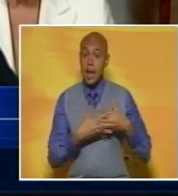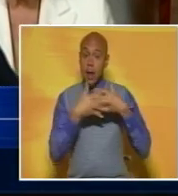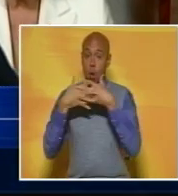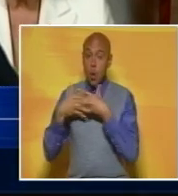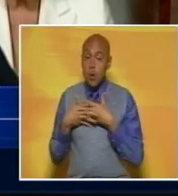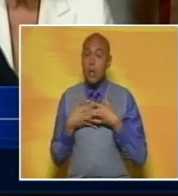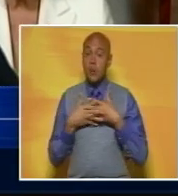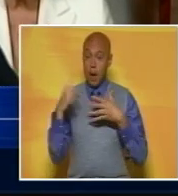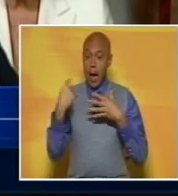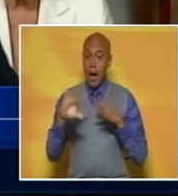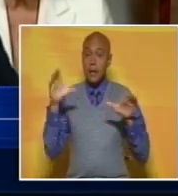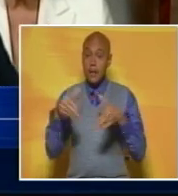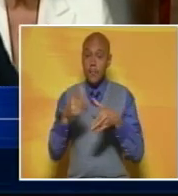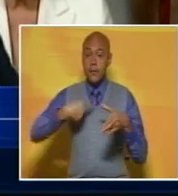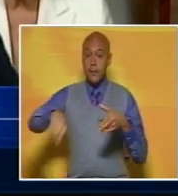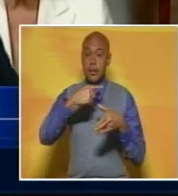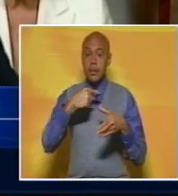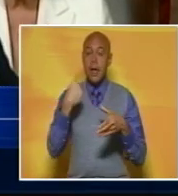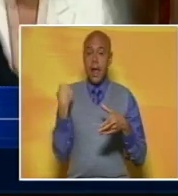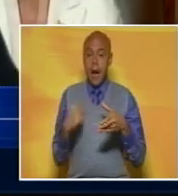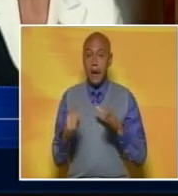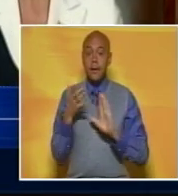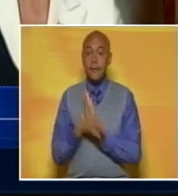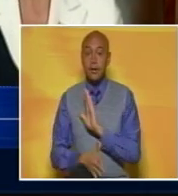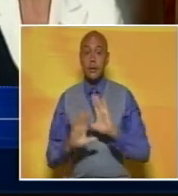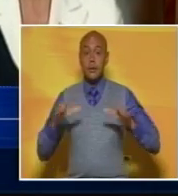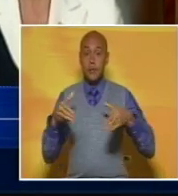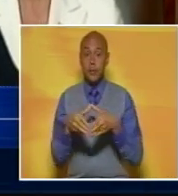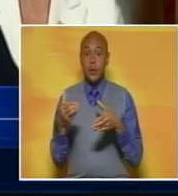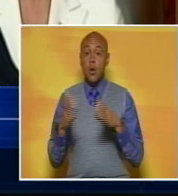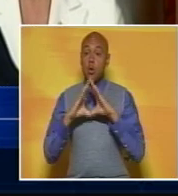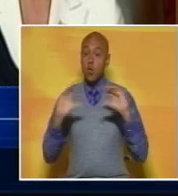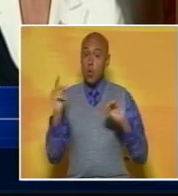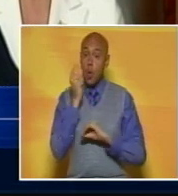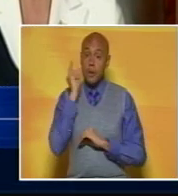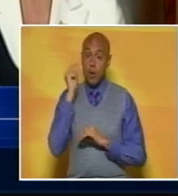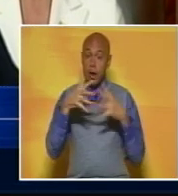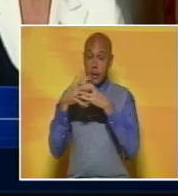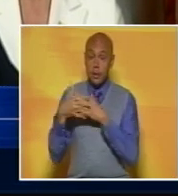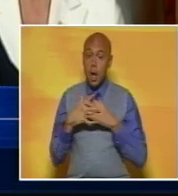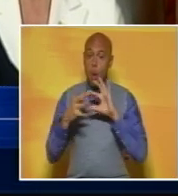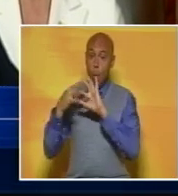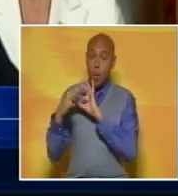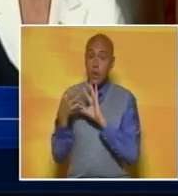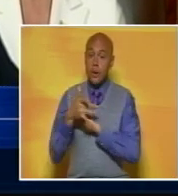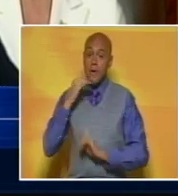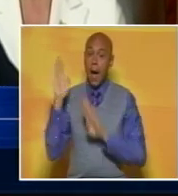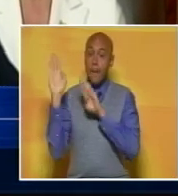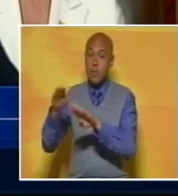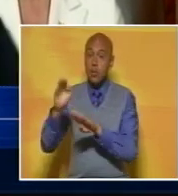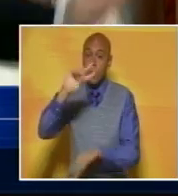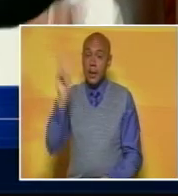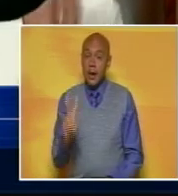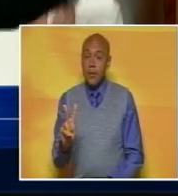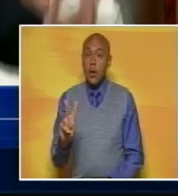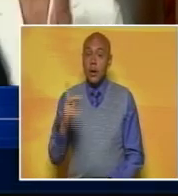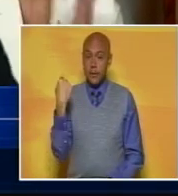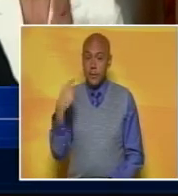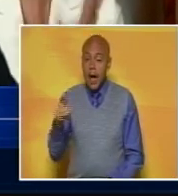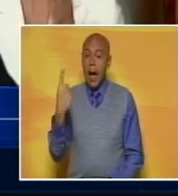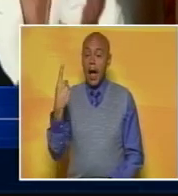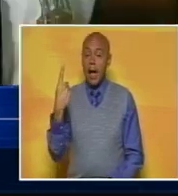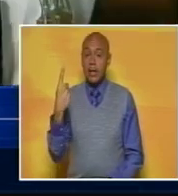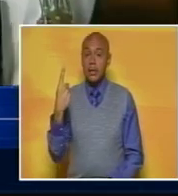frente de una coalición diplomática. Todos los estadounidenses estamos unidos con el pueblo venezolano en su